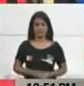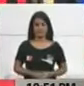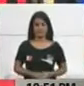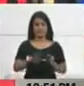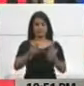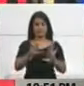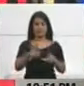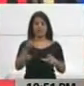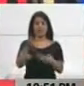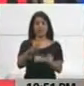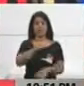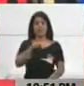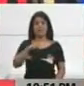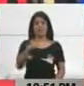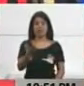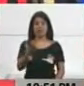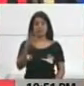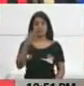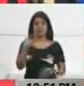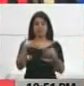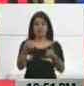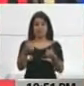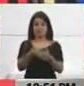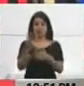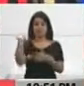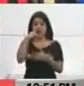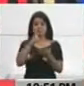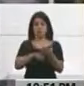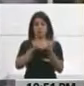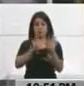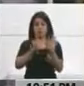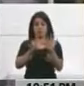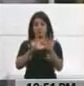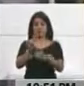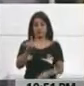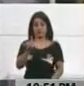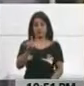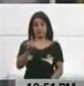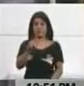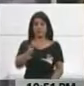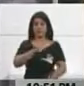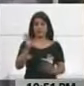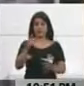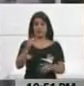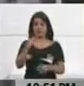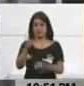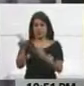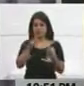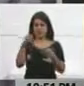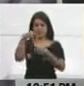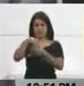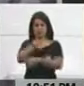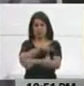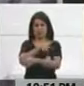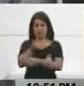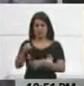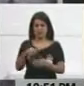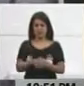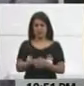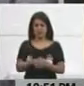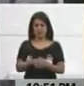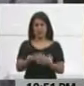Iban a privatizar la salud, año 61. Iban a comenzar a cobrar los hospitales. A ver,